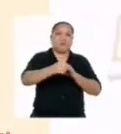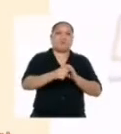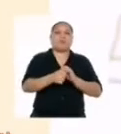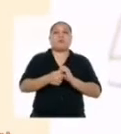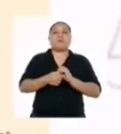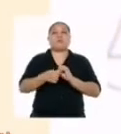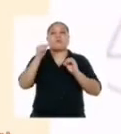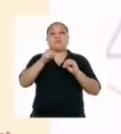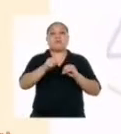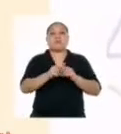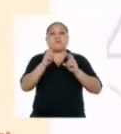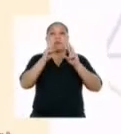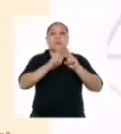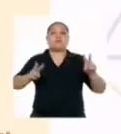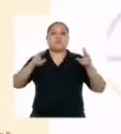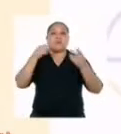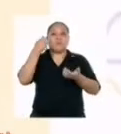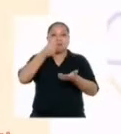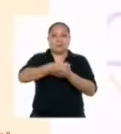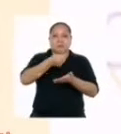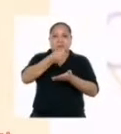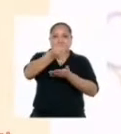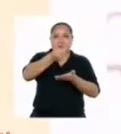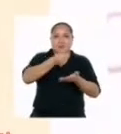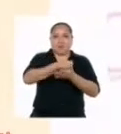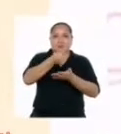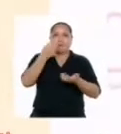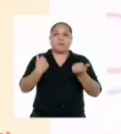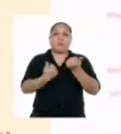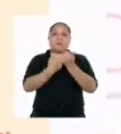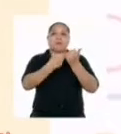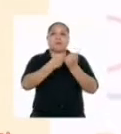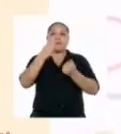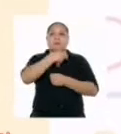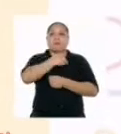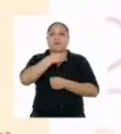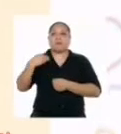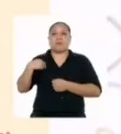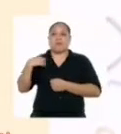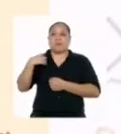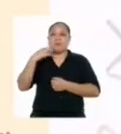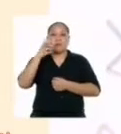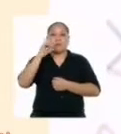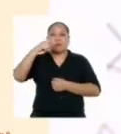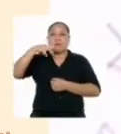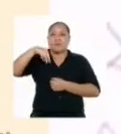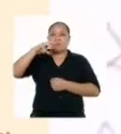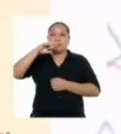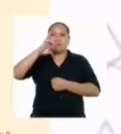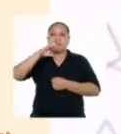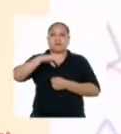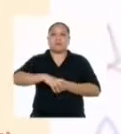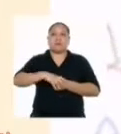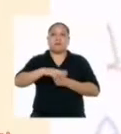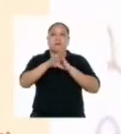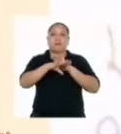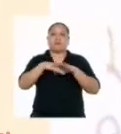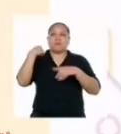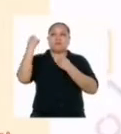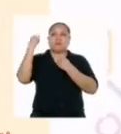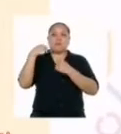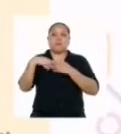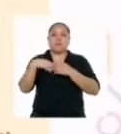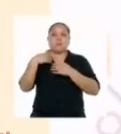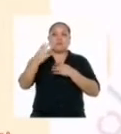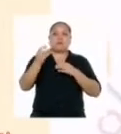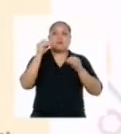valor cuenta con el apoyo económico del Plan Copesco del Ministerio de Comercio Exterior y Turismo. Próximamente este sitio